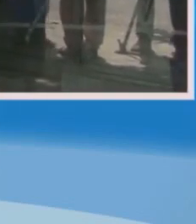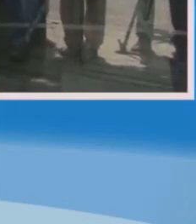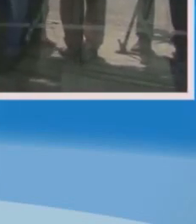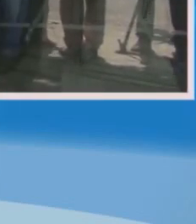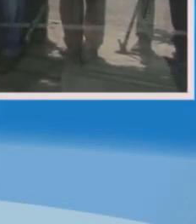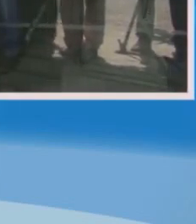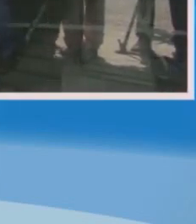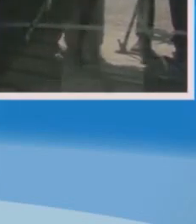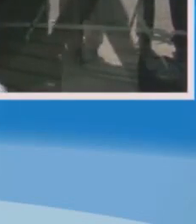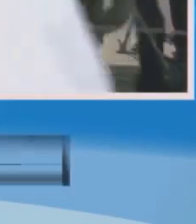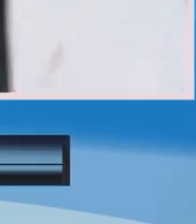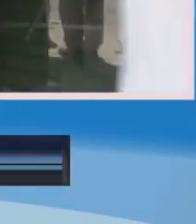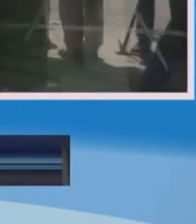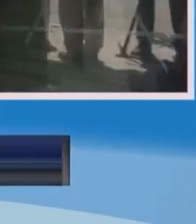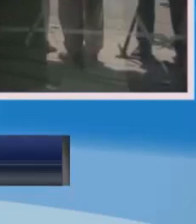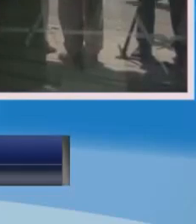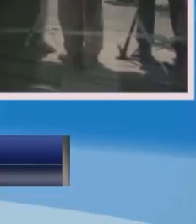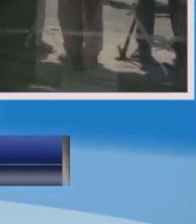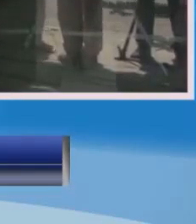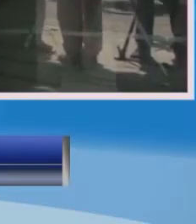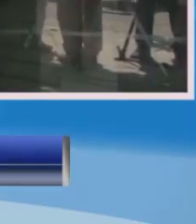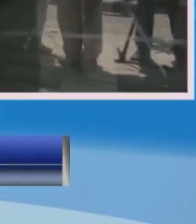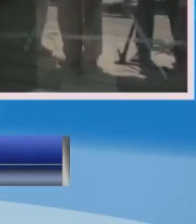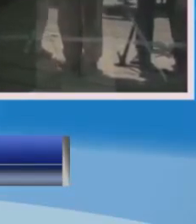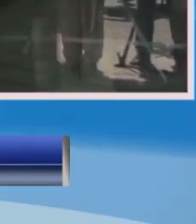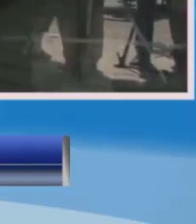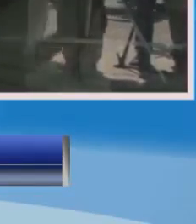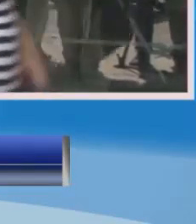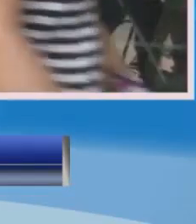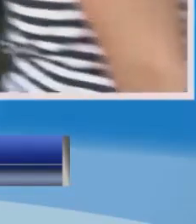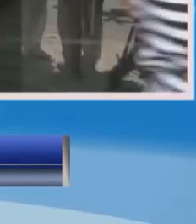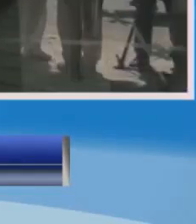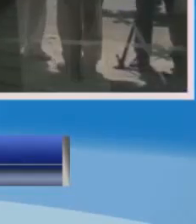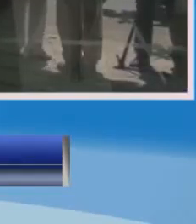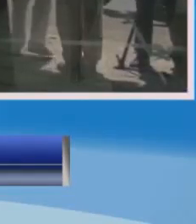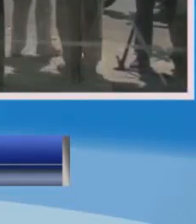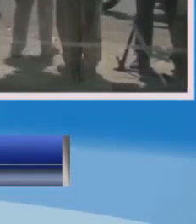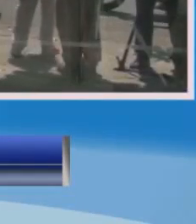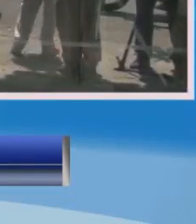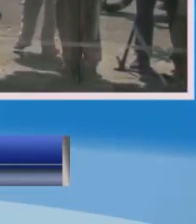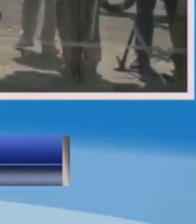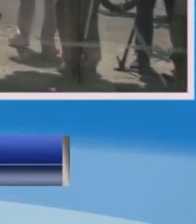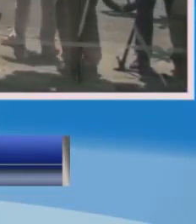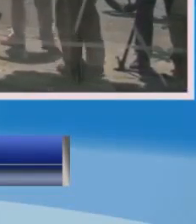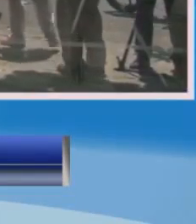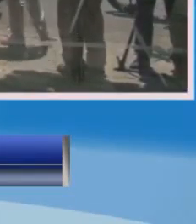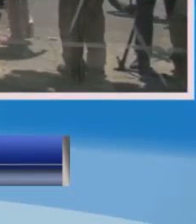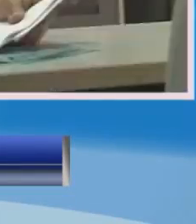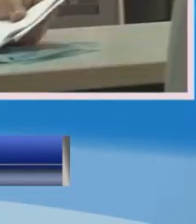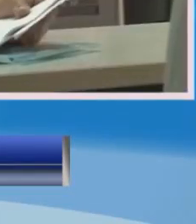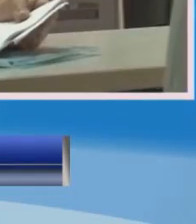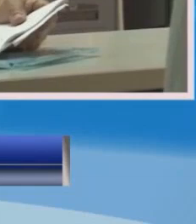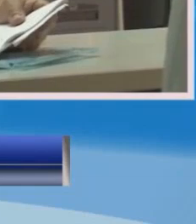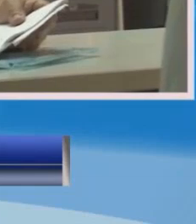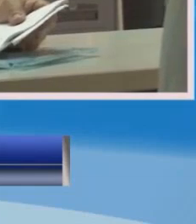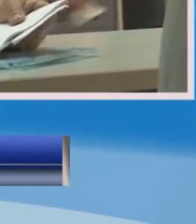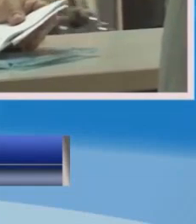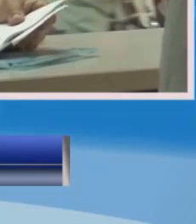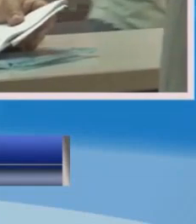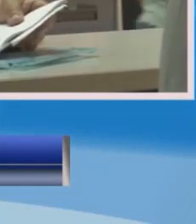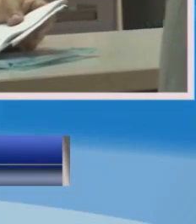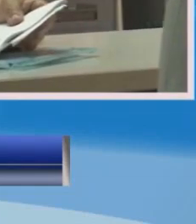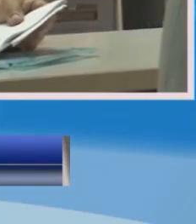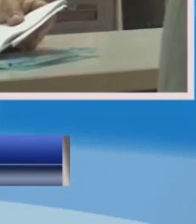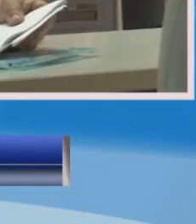digamos, responda o que por lo menos le permita vivir con las mínimas condiciones. También que hay una